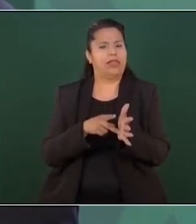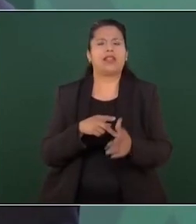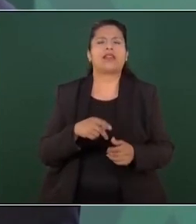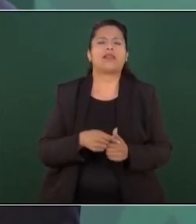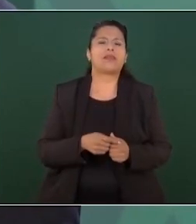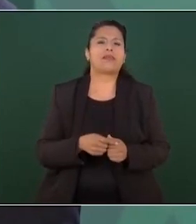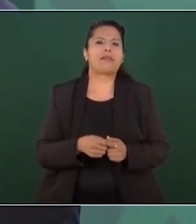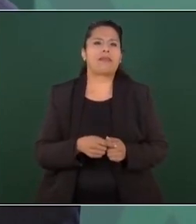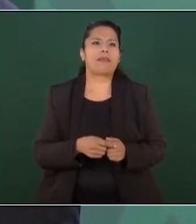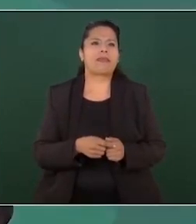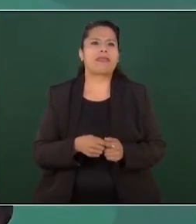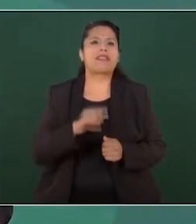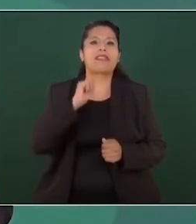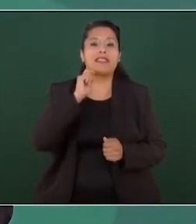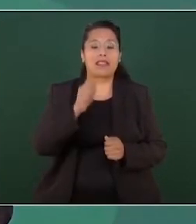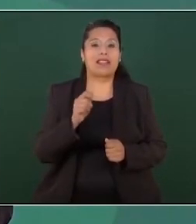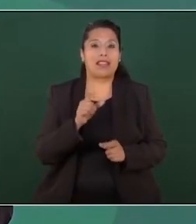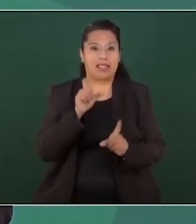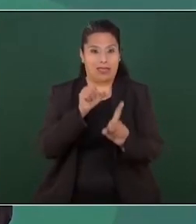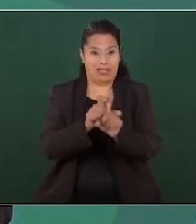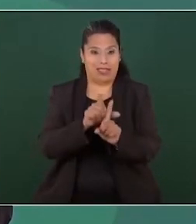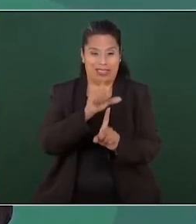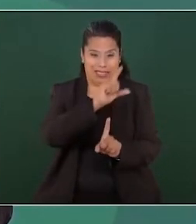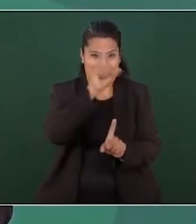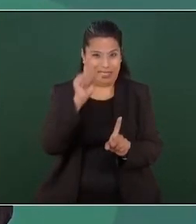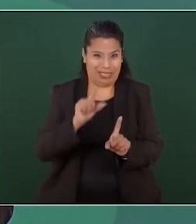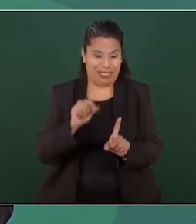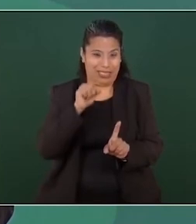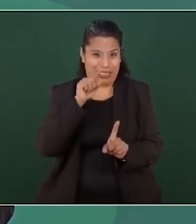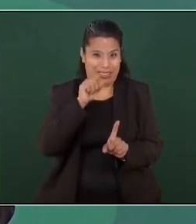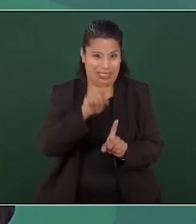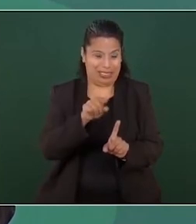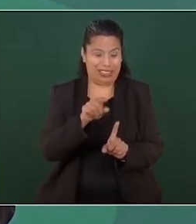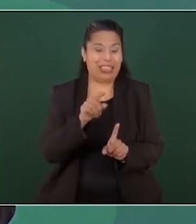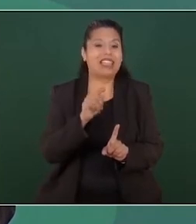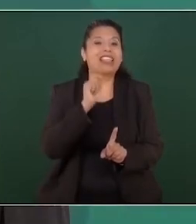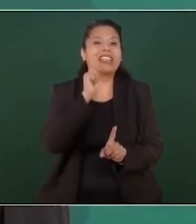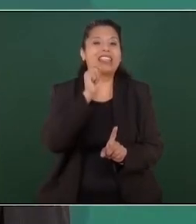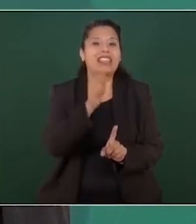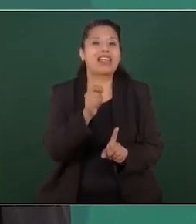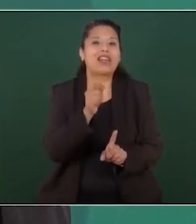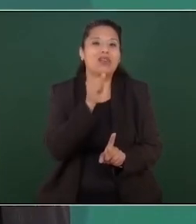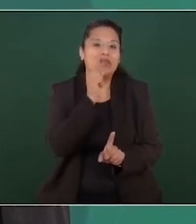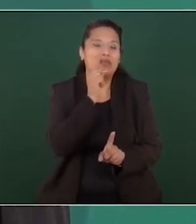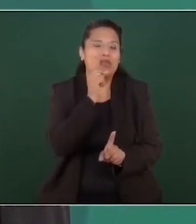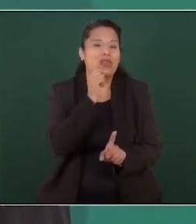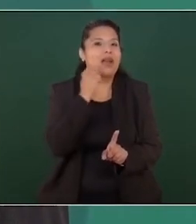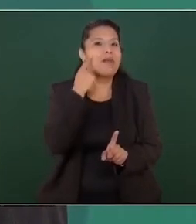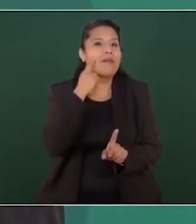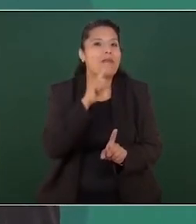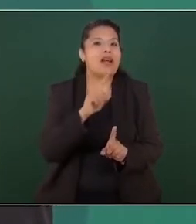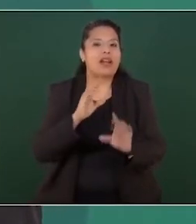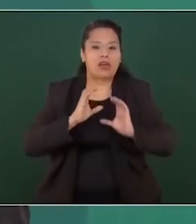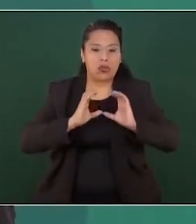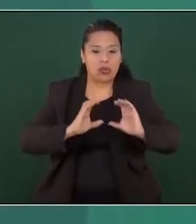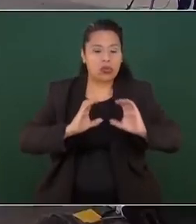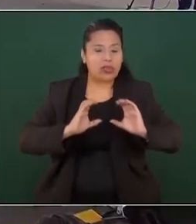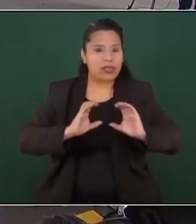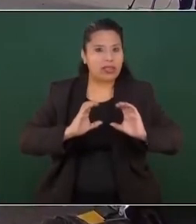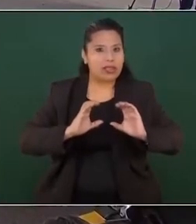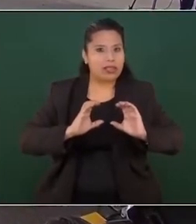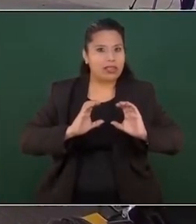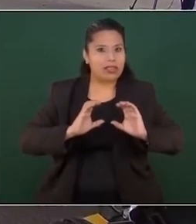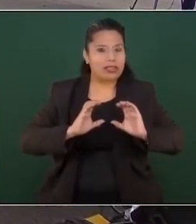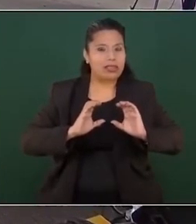La Guardia Nacional debe cuidarse para que no